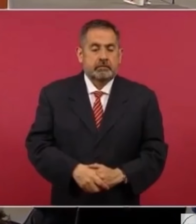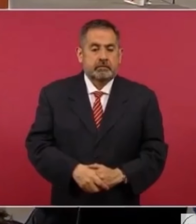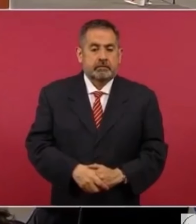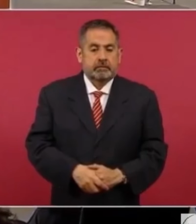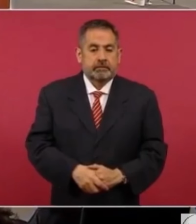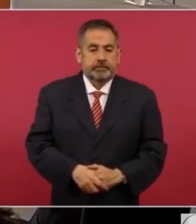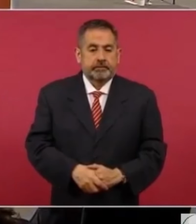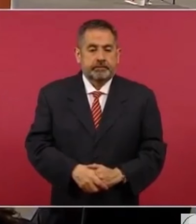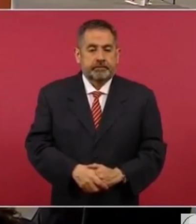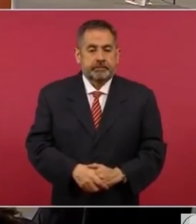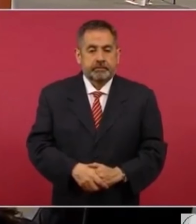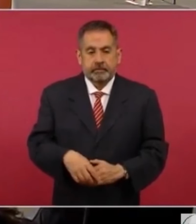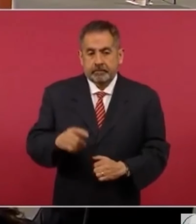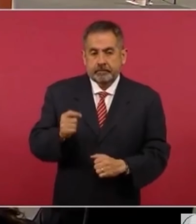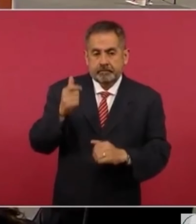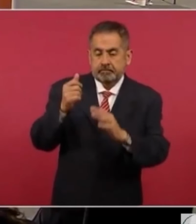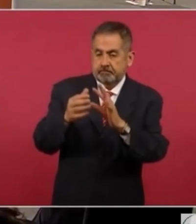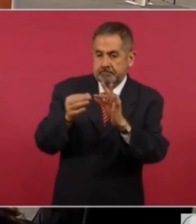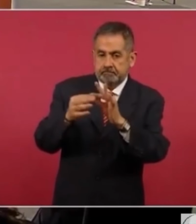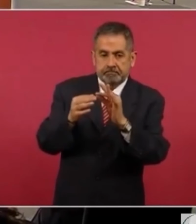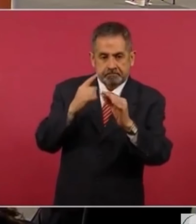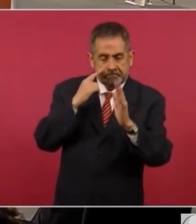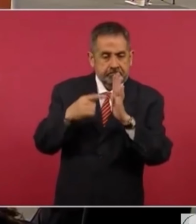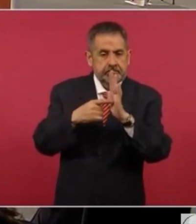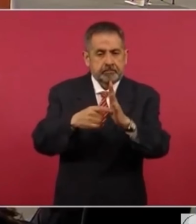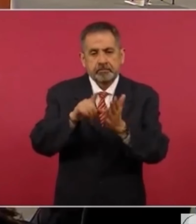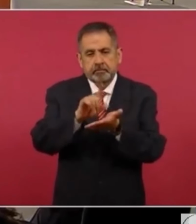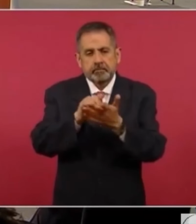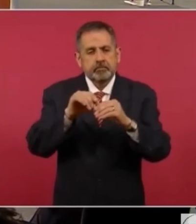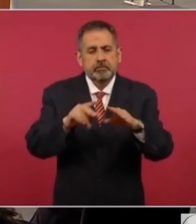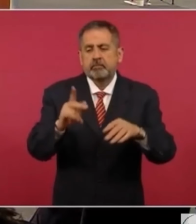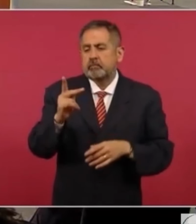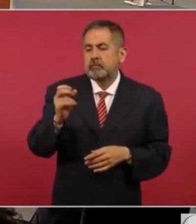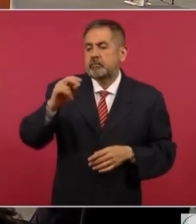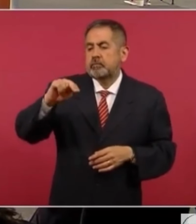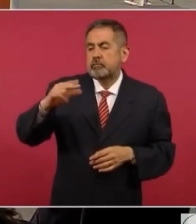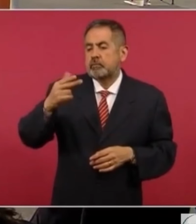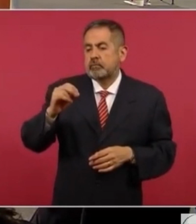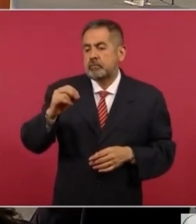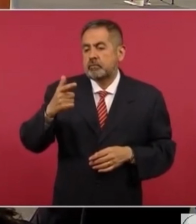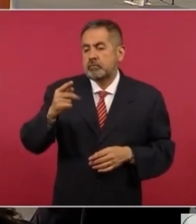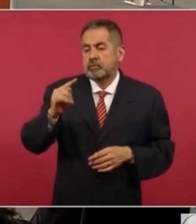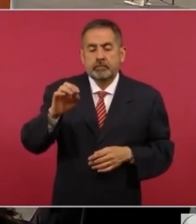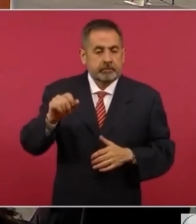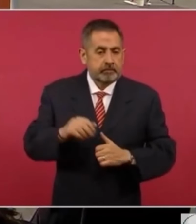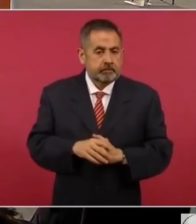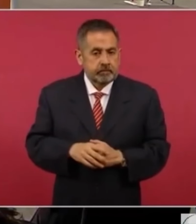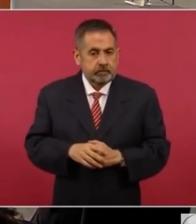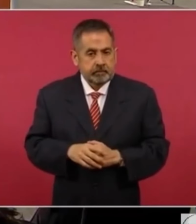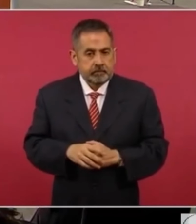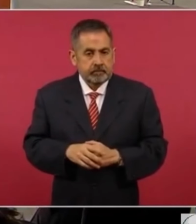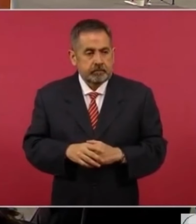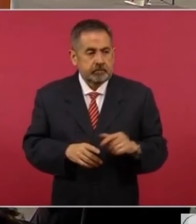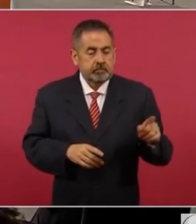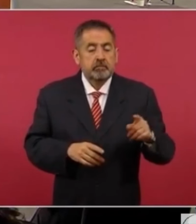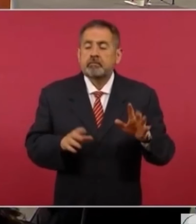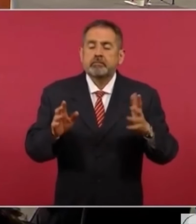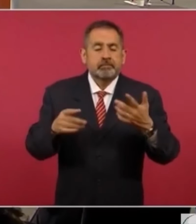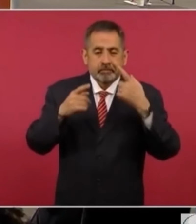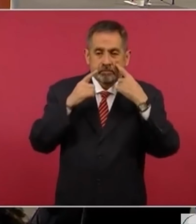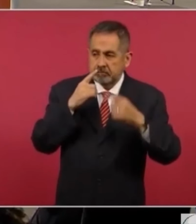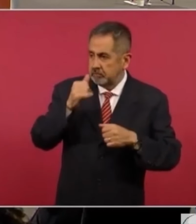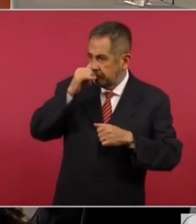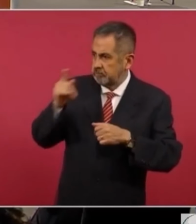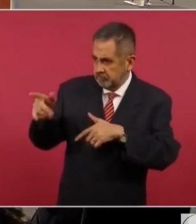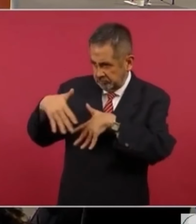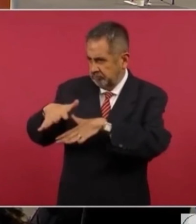Bueno, primero les compartimos este tuit de Poncho Gutiérrez. Dice, primero retaron a AMLO a convocar a su